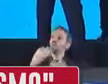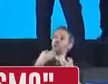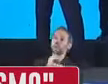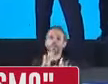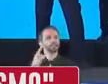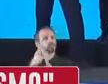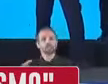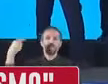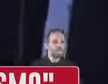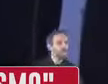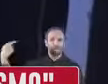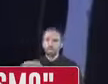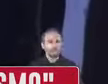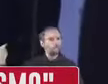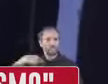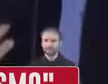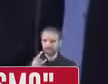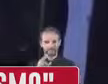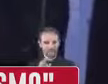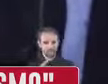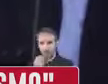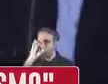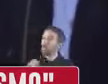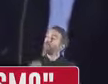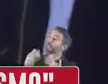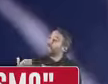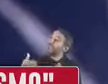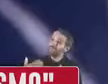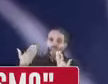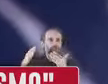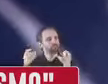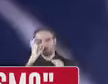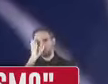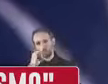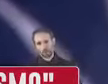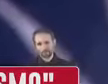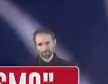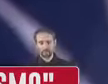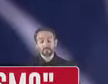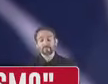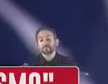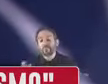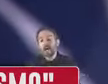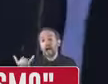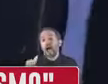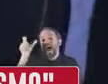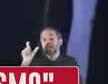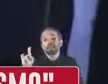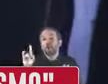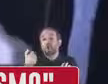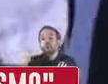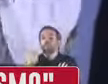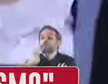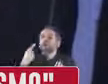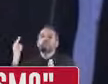vale y dar legalidad nunca una cosa buena pero bueno se ve que hay gente que no le importa lo que digan los medios o que le